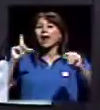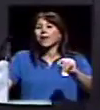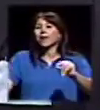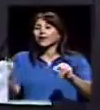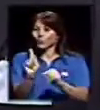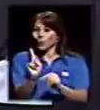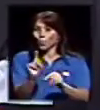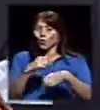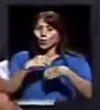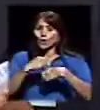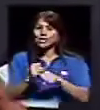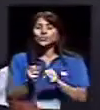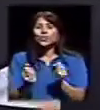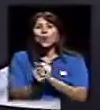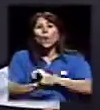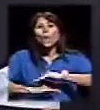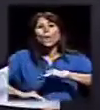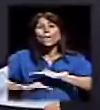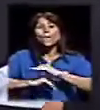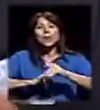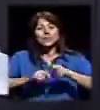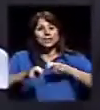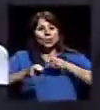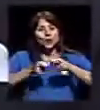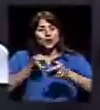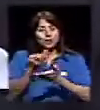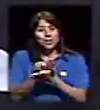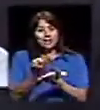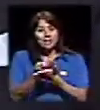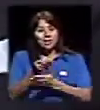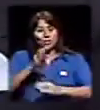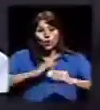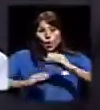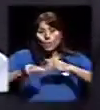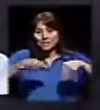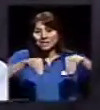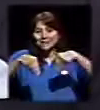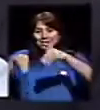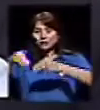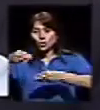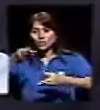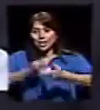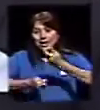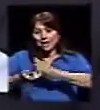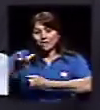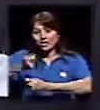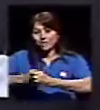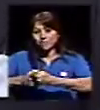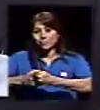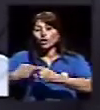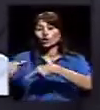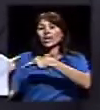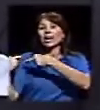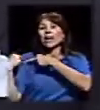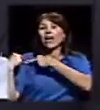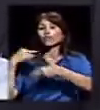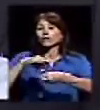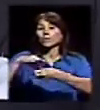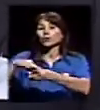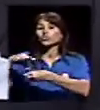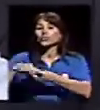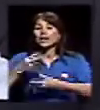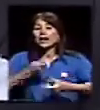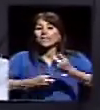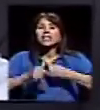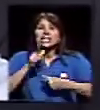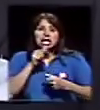del dominio del financiamiento y la comercialización del café, siendo los encargados de producirlo agricultores